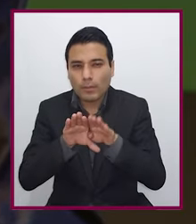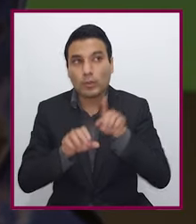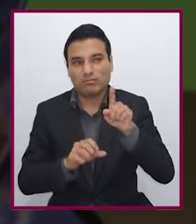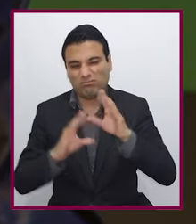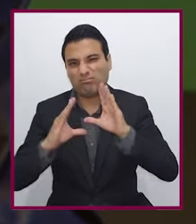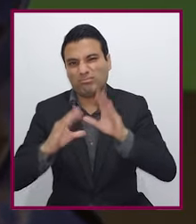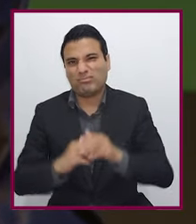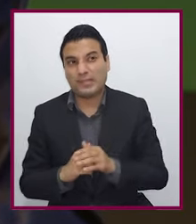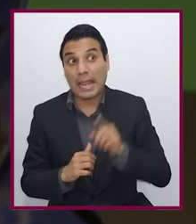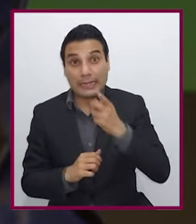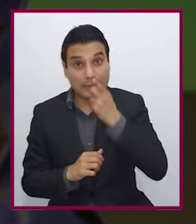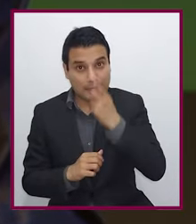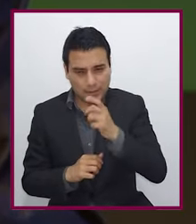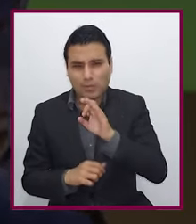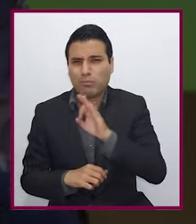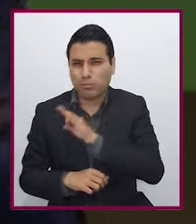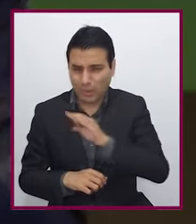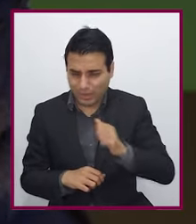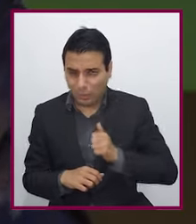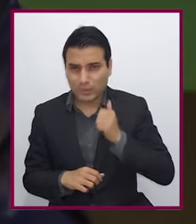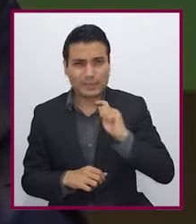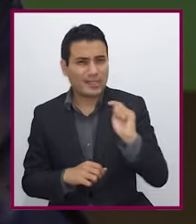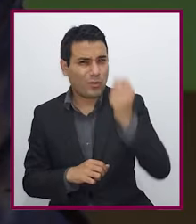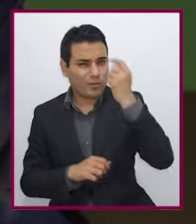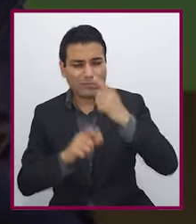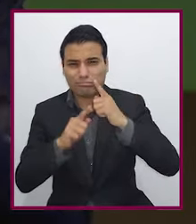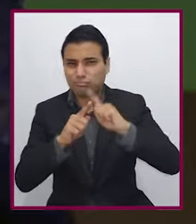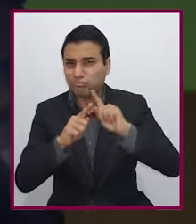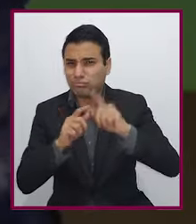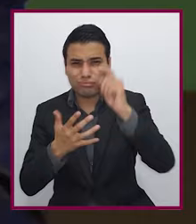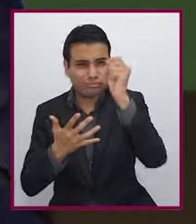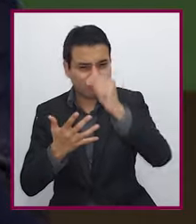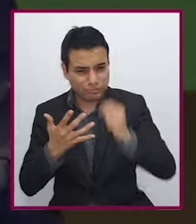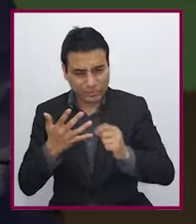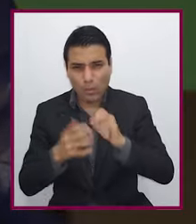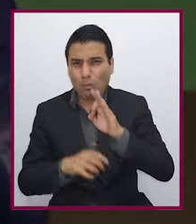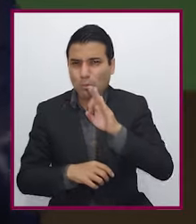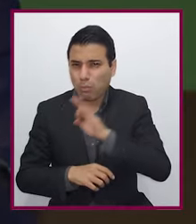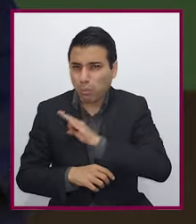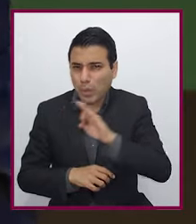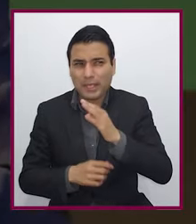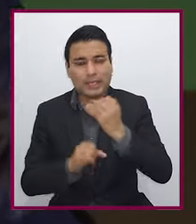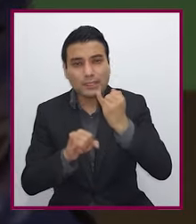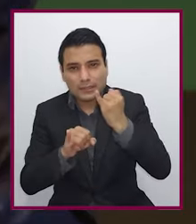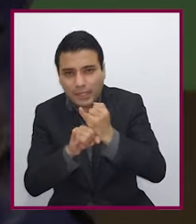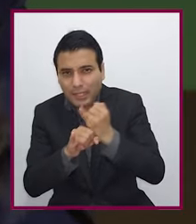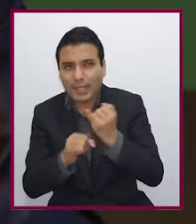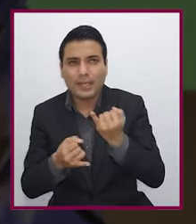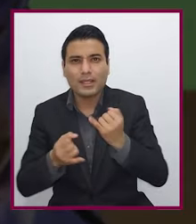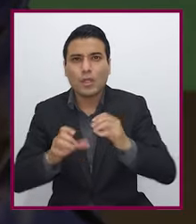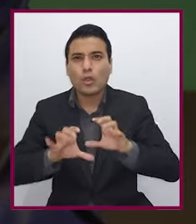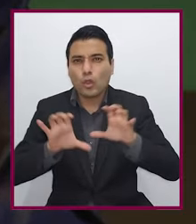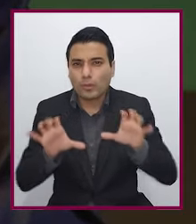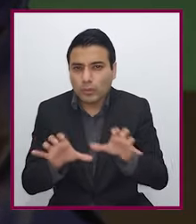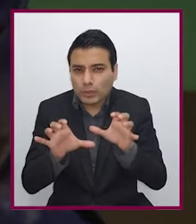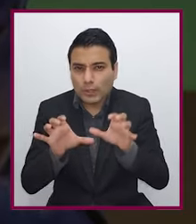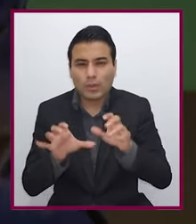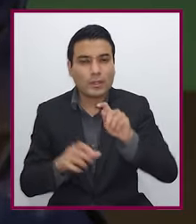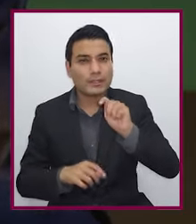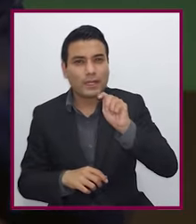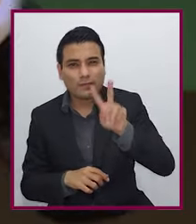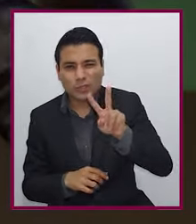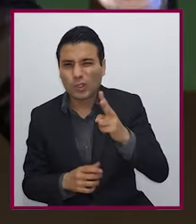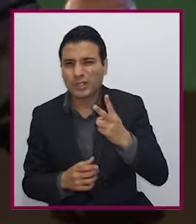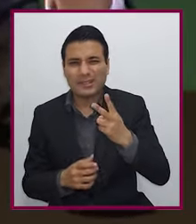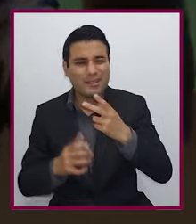tecnologías. Él piensa que debemos aprovechar las posibilidades que nos brinda el internet, la computadora,